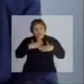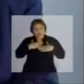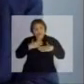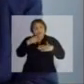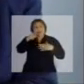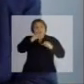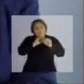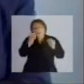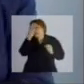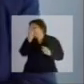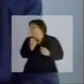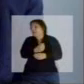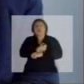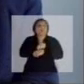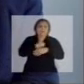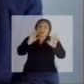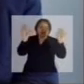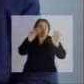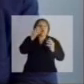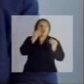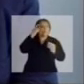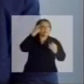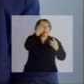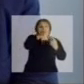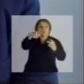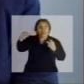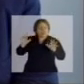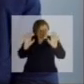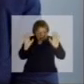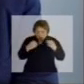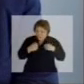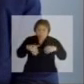Esto se puede interpretar de muchas maneras, no importa.